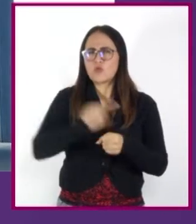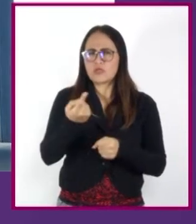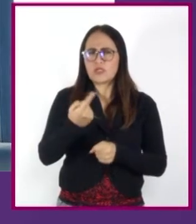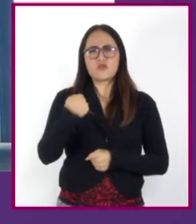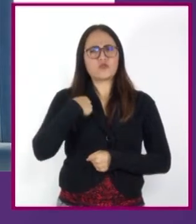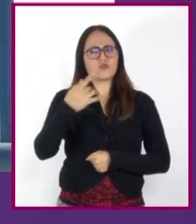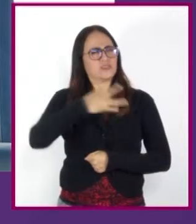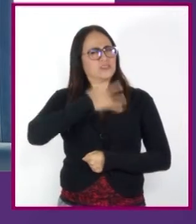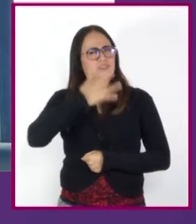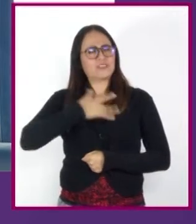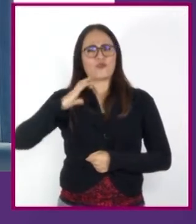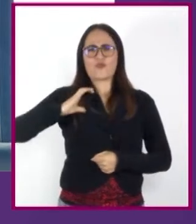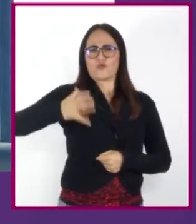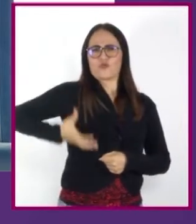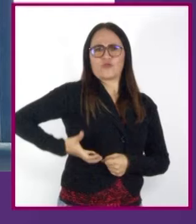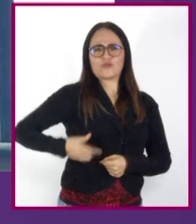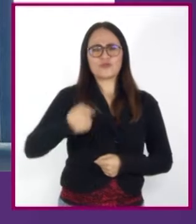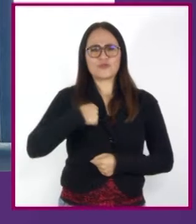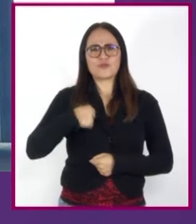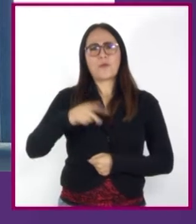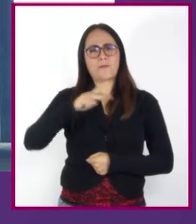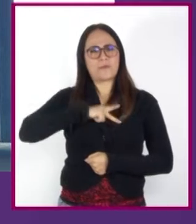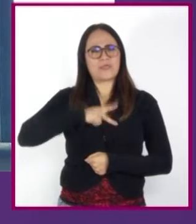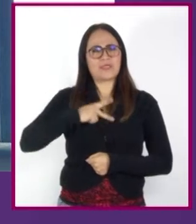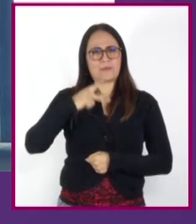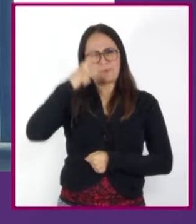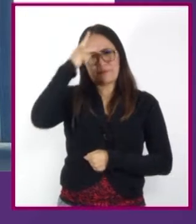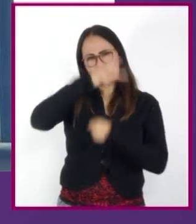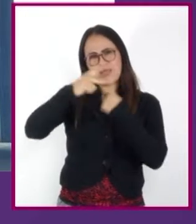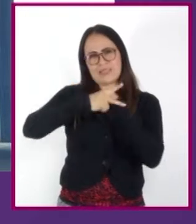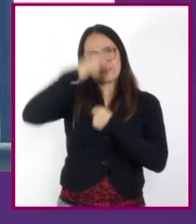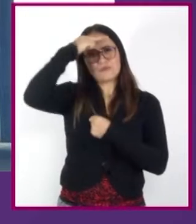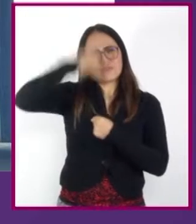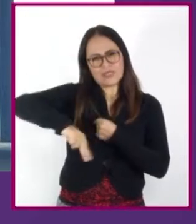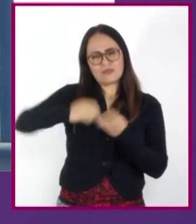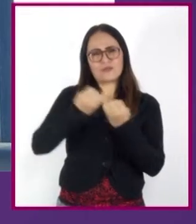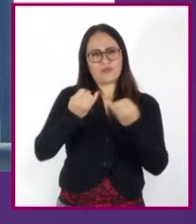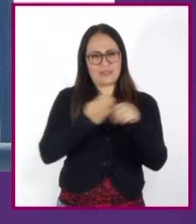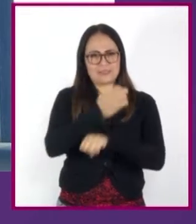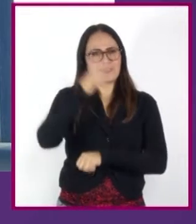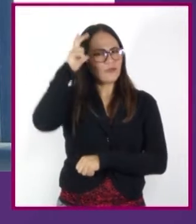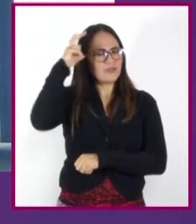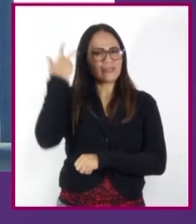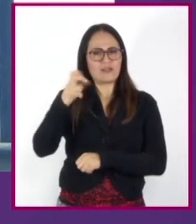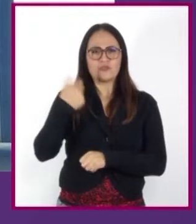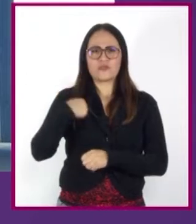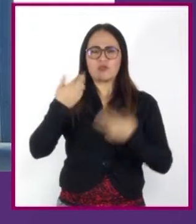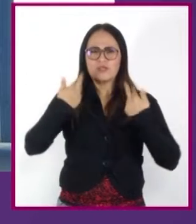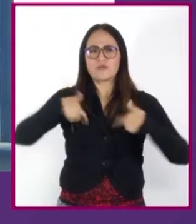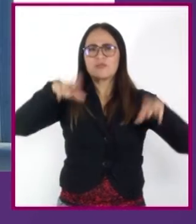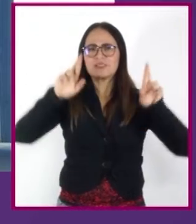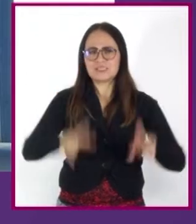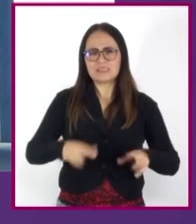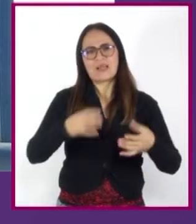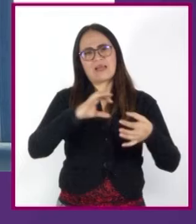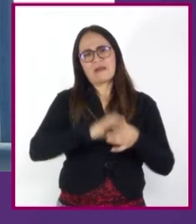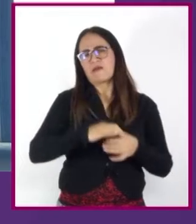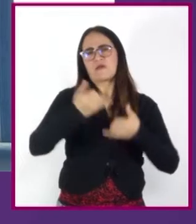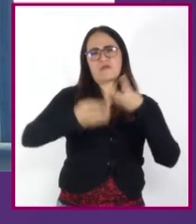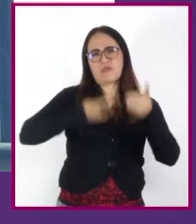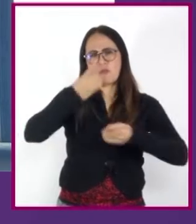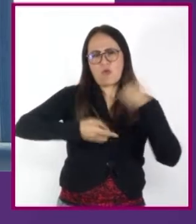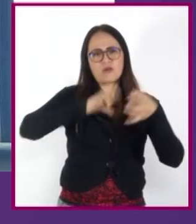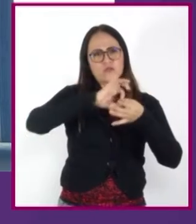muy orgulloso de poder representar a mi país, que es México, y a mi estado, que es Hidalgo, en diferentes competencias a nivel nacional e